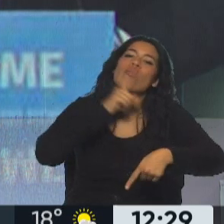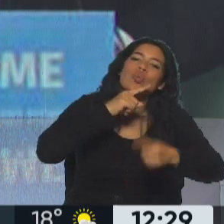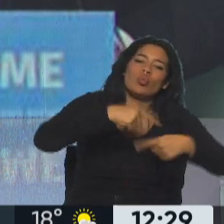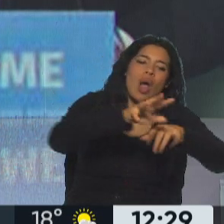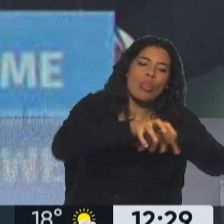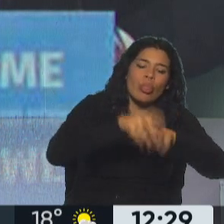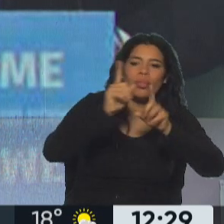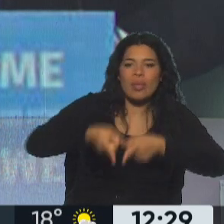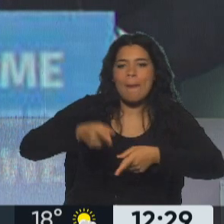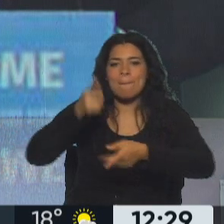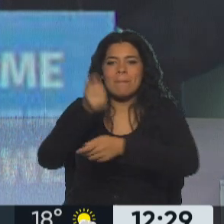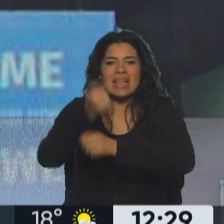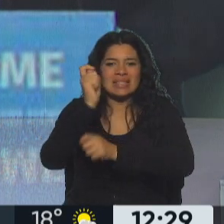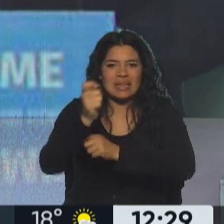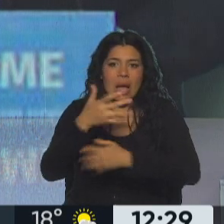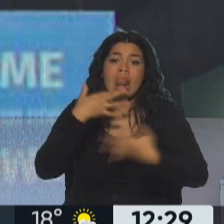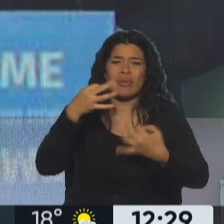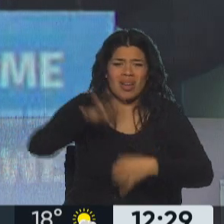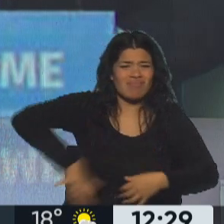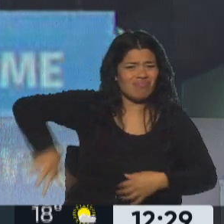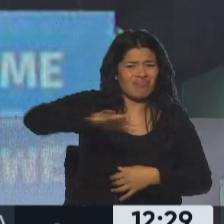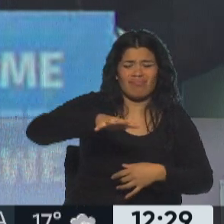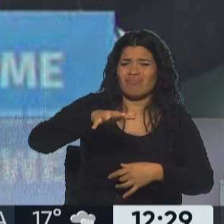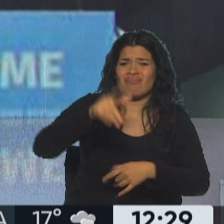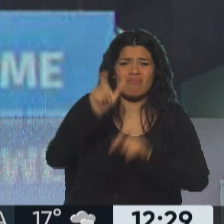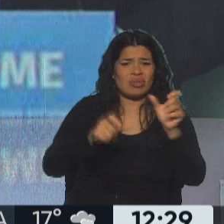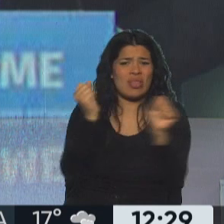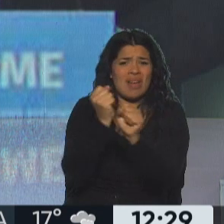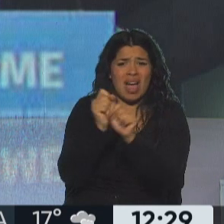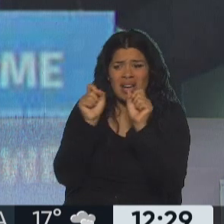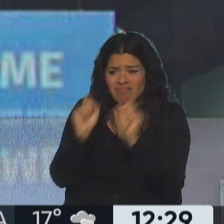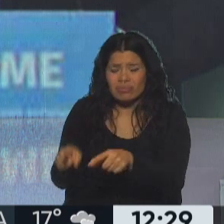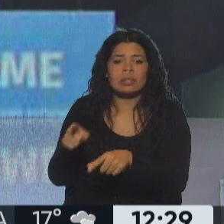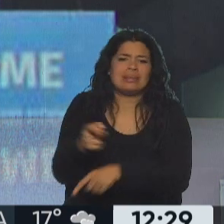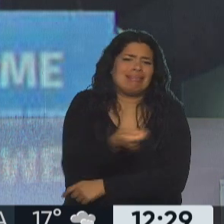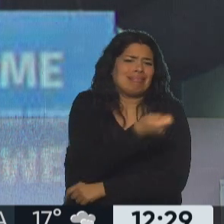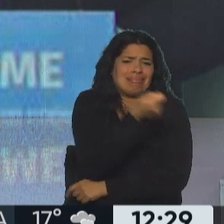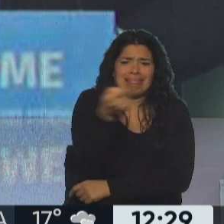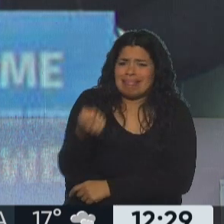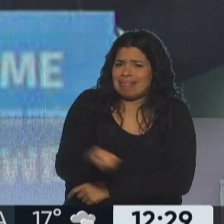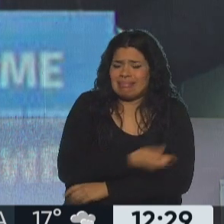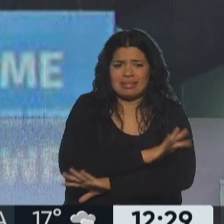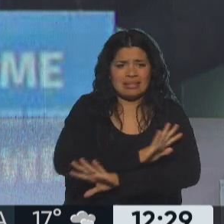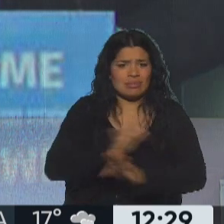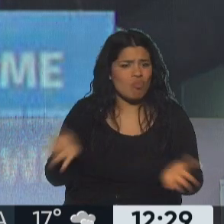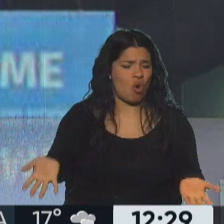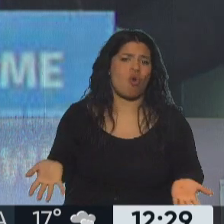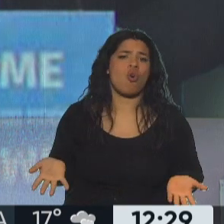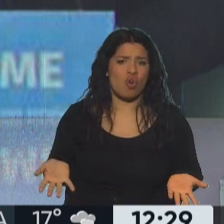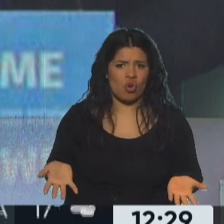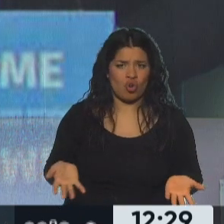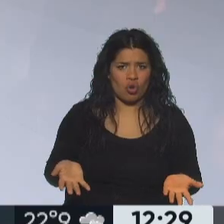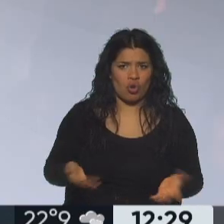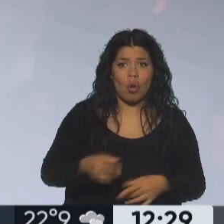siempre, qué poco empleo que genera este sector. Nada. Qué Casi poco nada. empleo. Fíjate vos que inclusive para tomar los que están